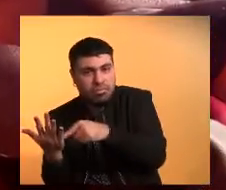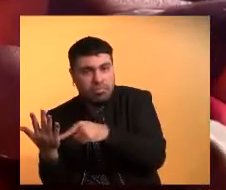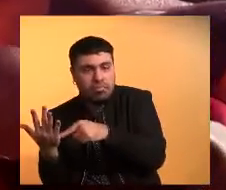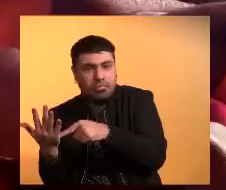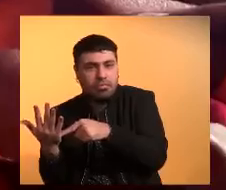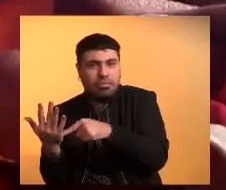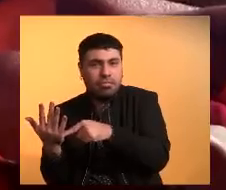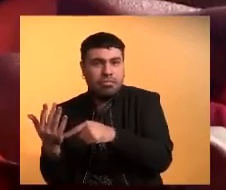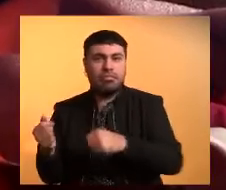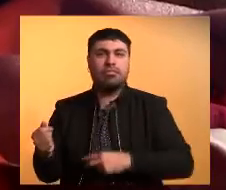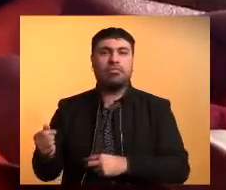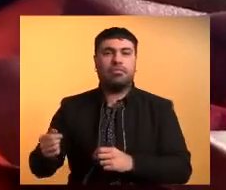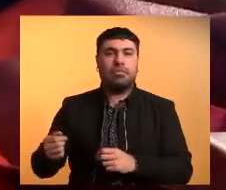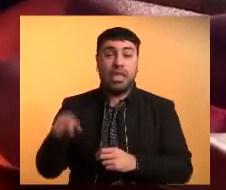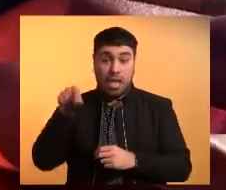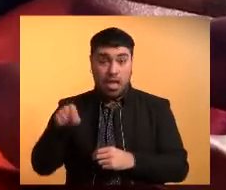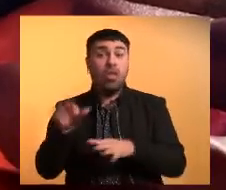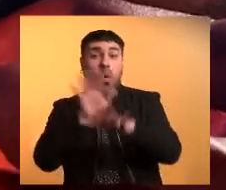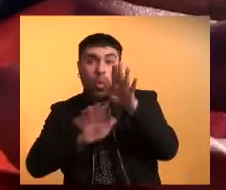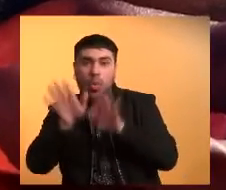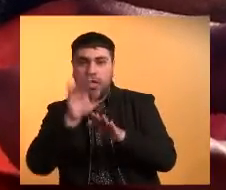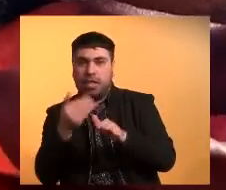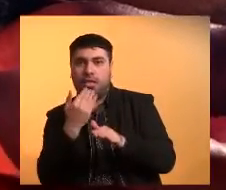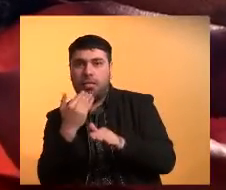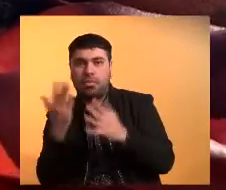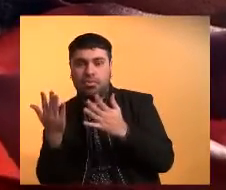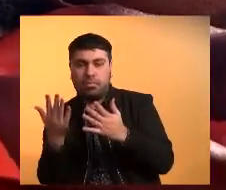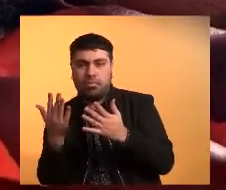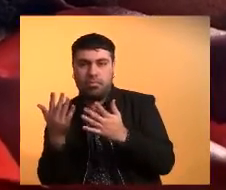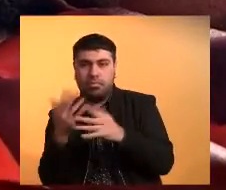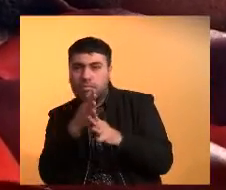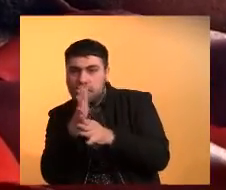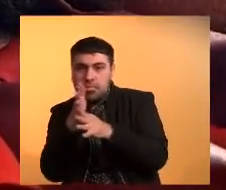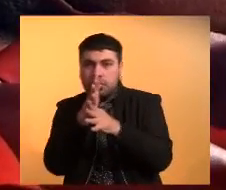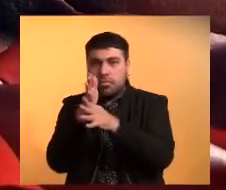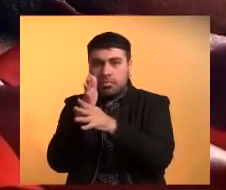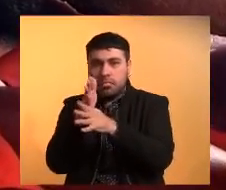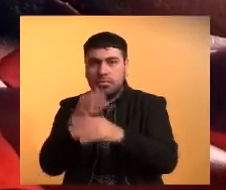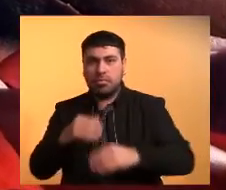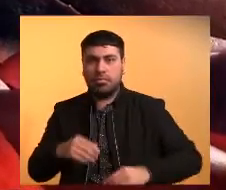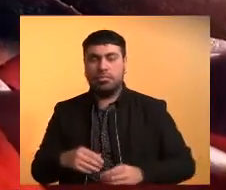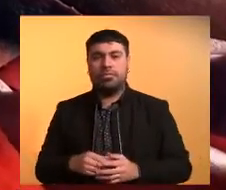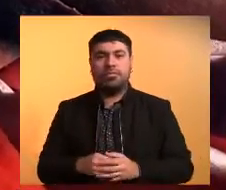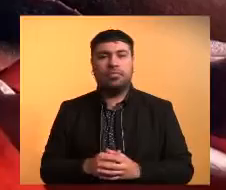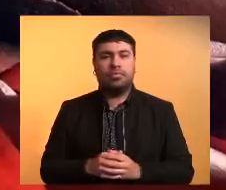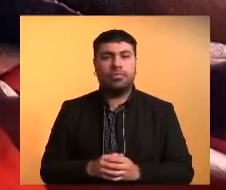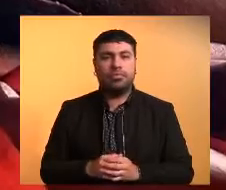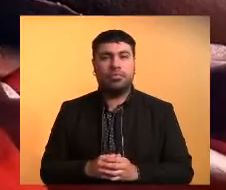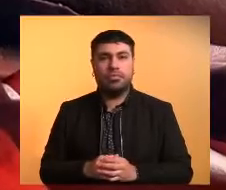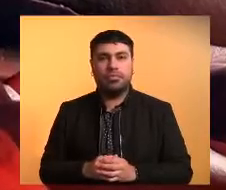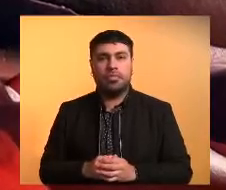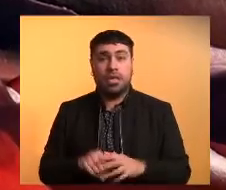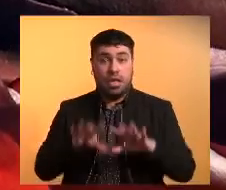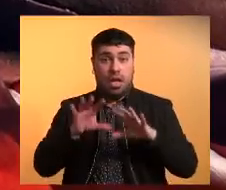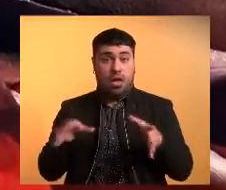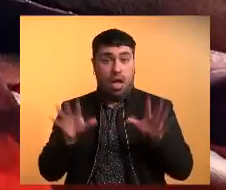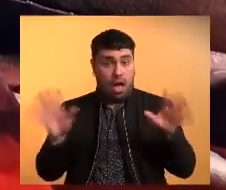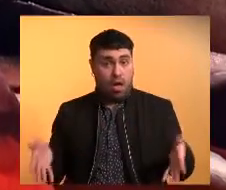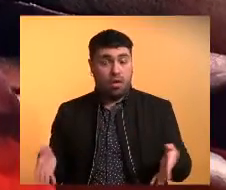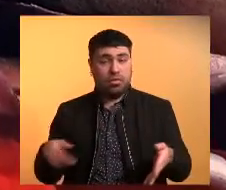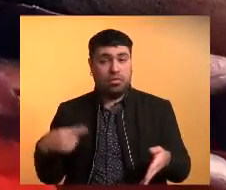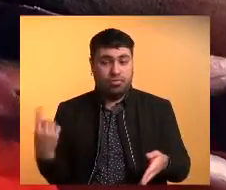algas, incluso se protegen entre medio de estas algas. No sé si había el dato, pero se ha determinado, por ejemplo,